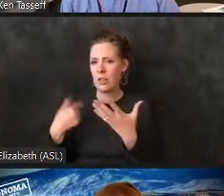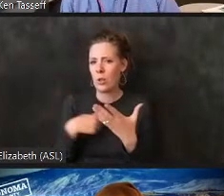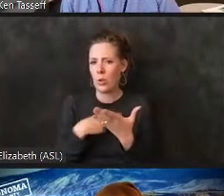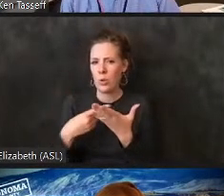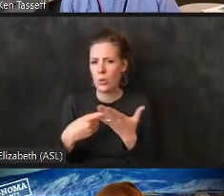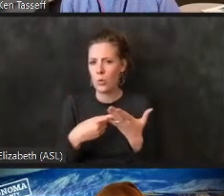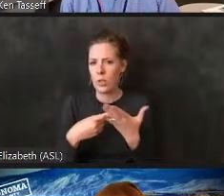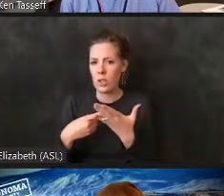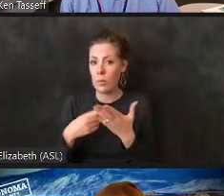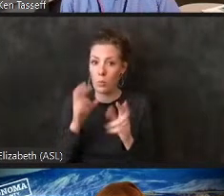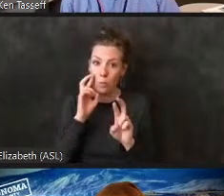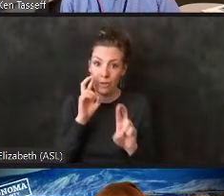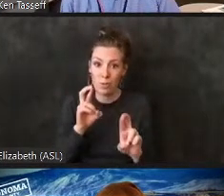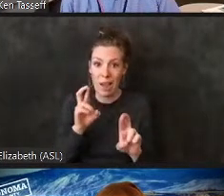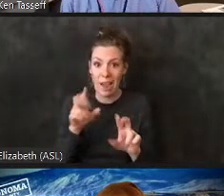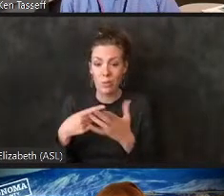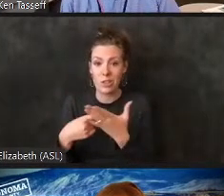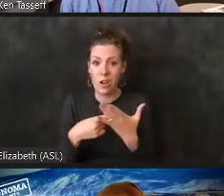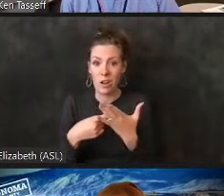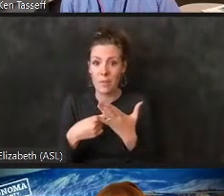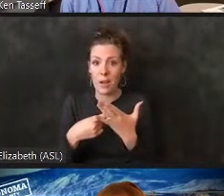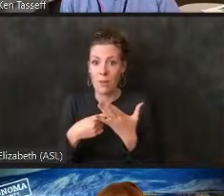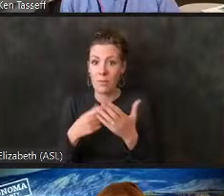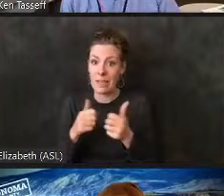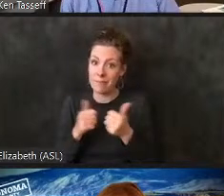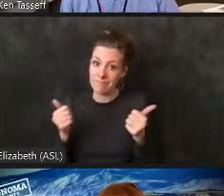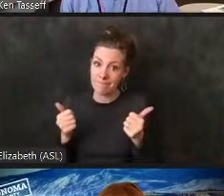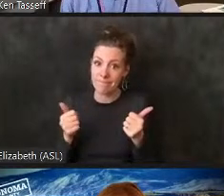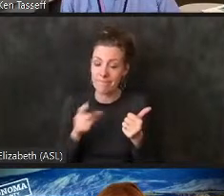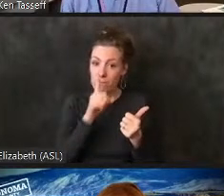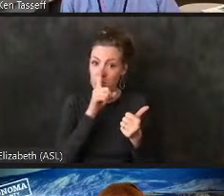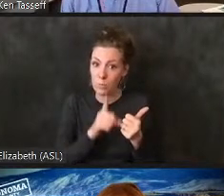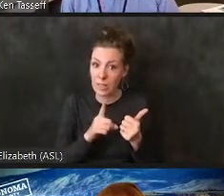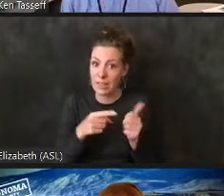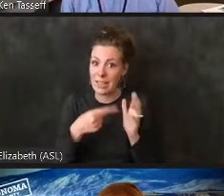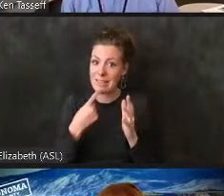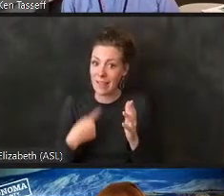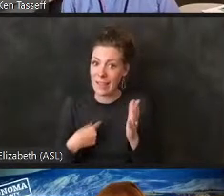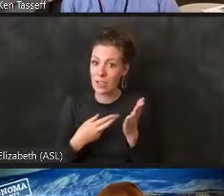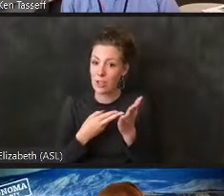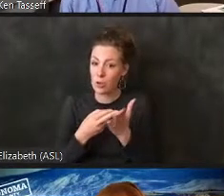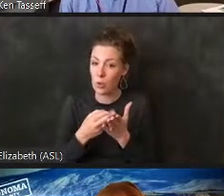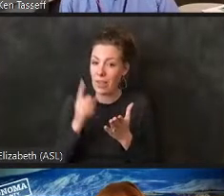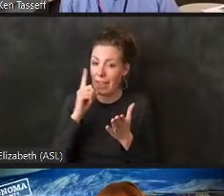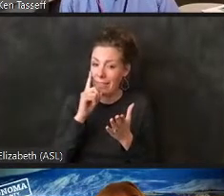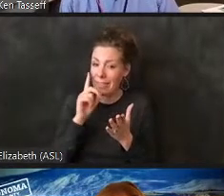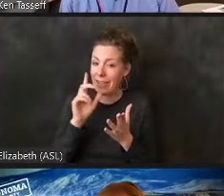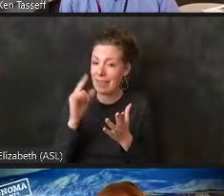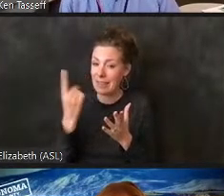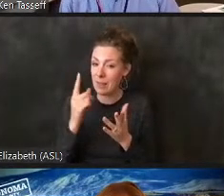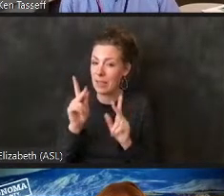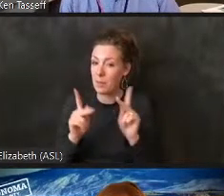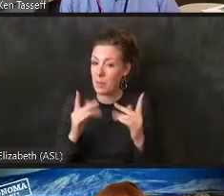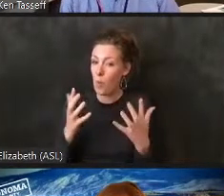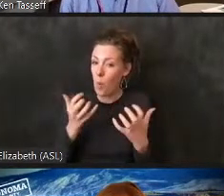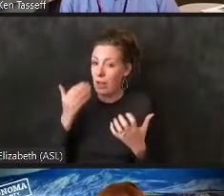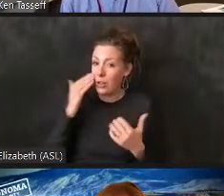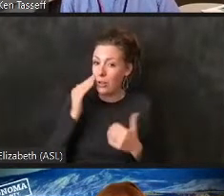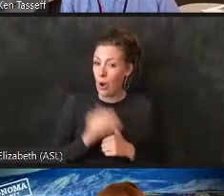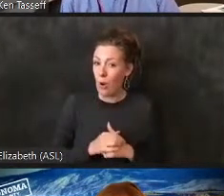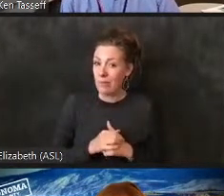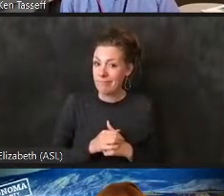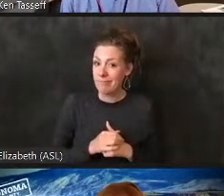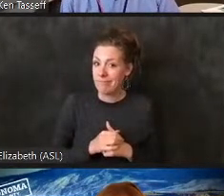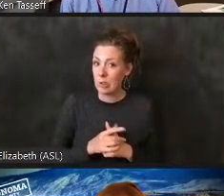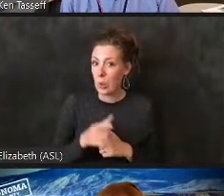With all due respect, we talk about transparency, and that's, I think, a fundamental thing that a lot of people want to know. And is anybody